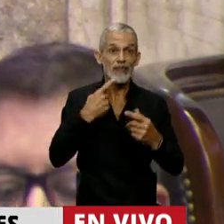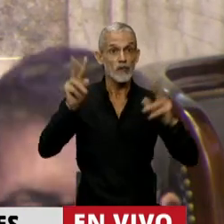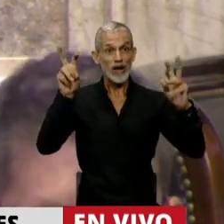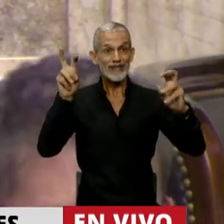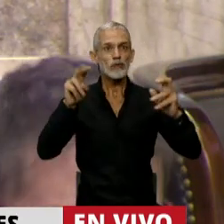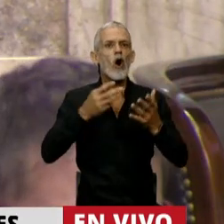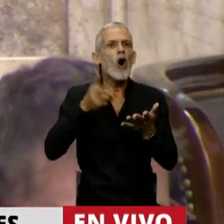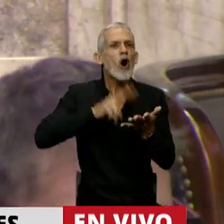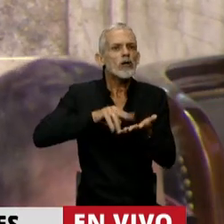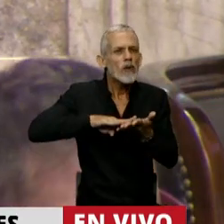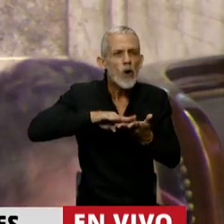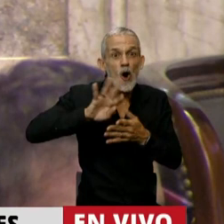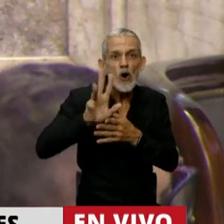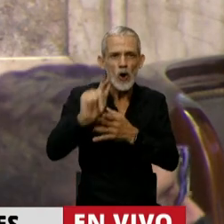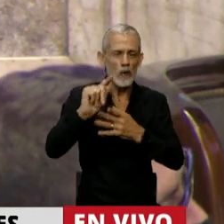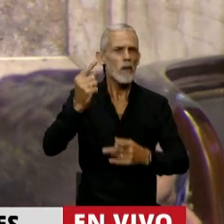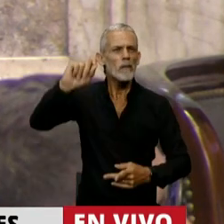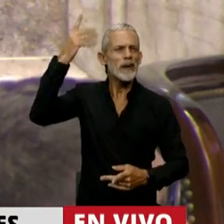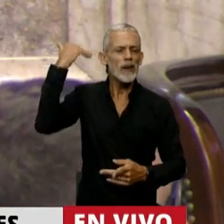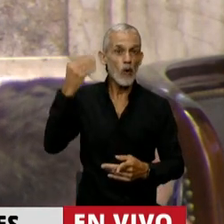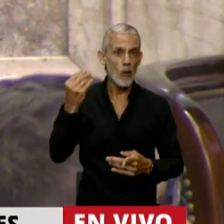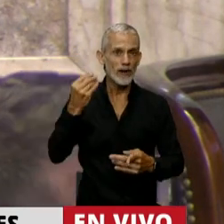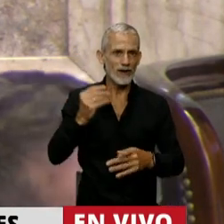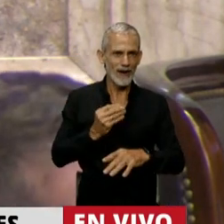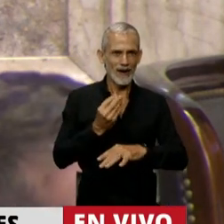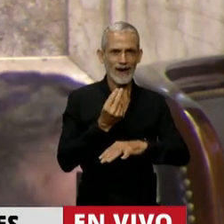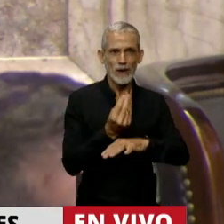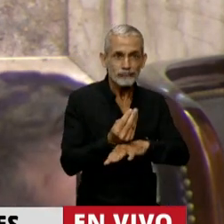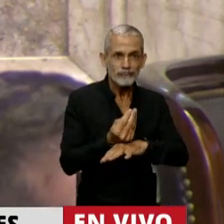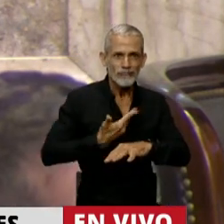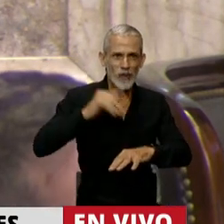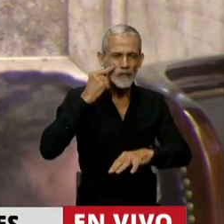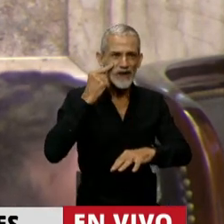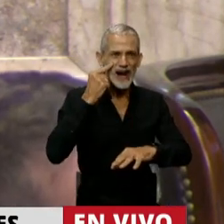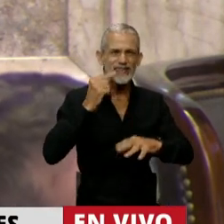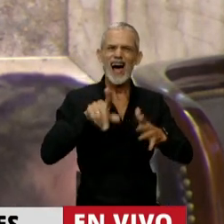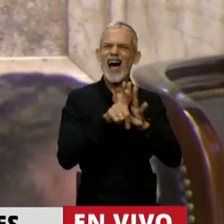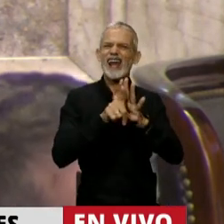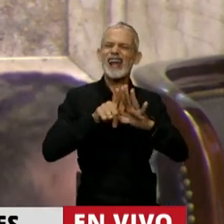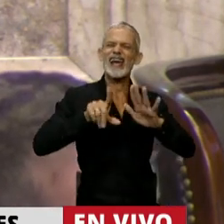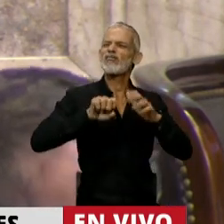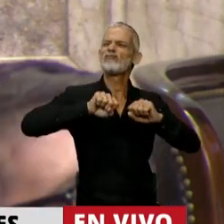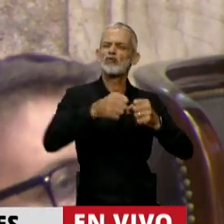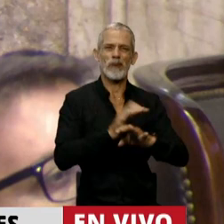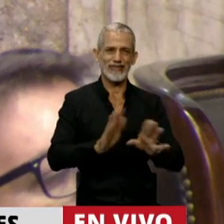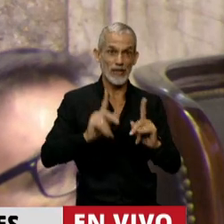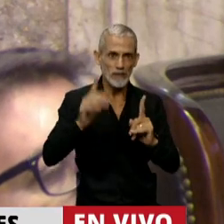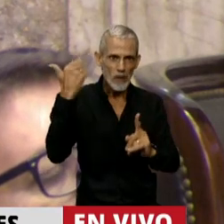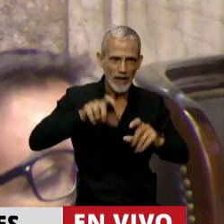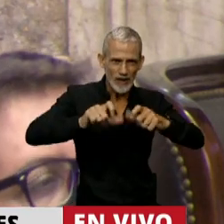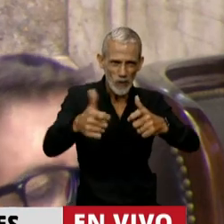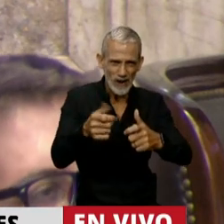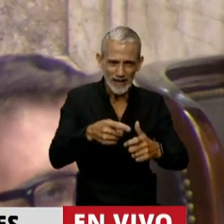gobierno, porque el primero fue, apenas debutó, quitando la movilidad jubilatoria anterior. Esa